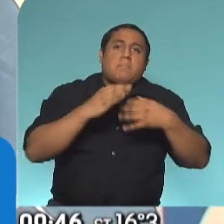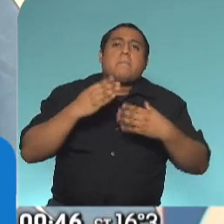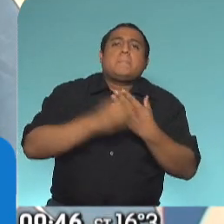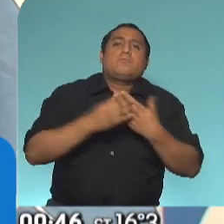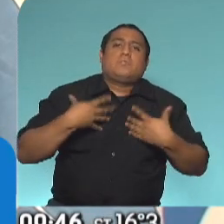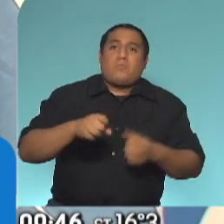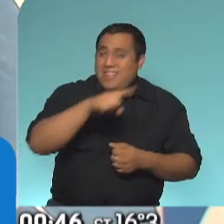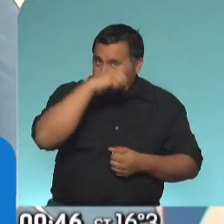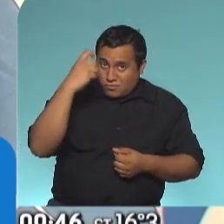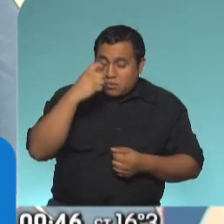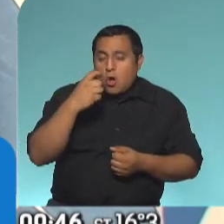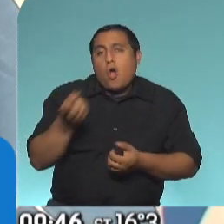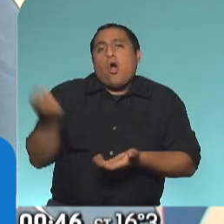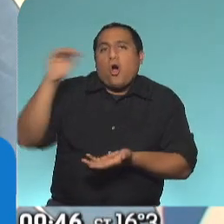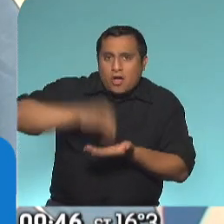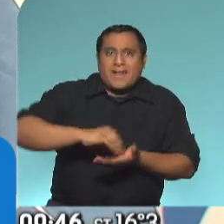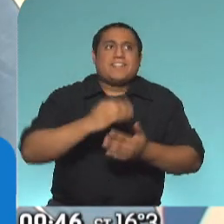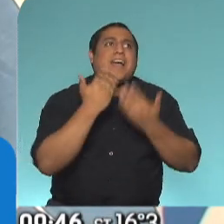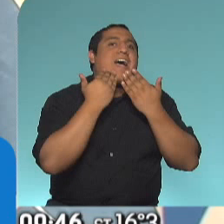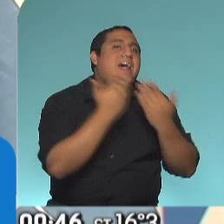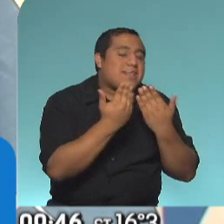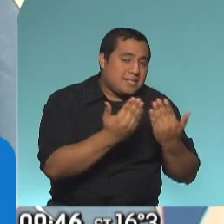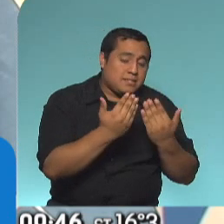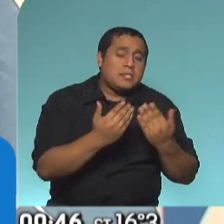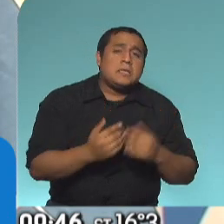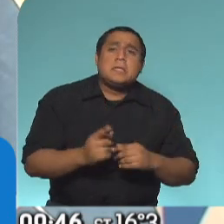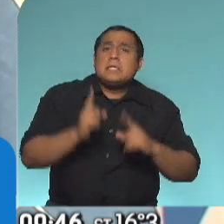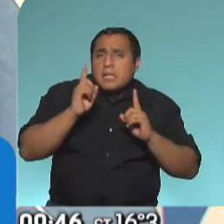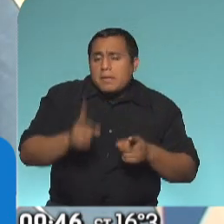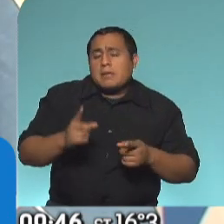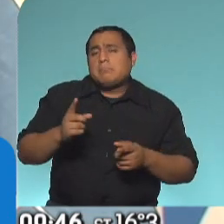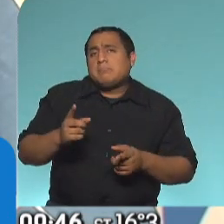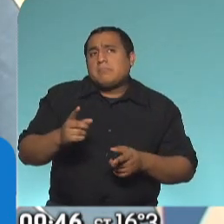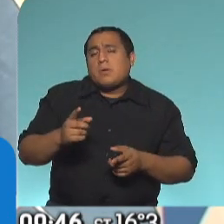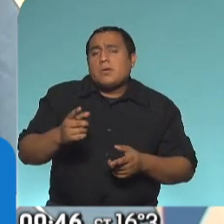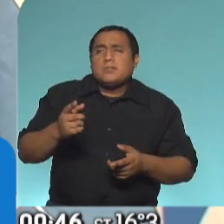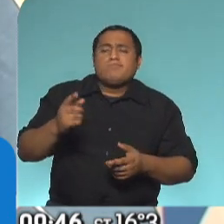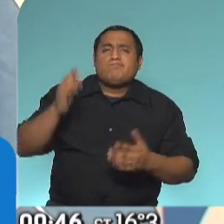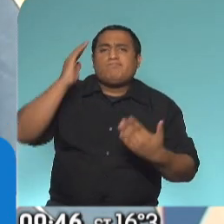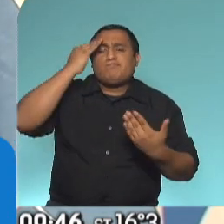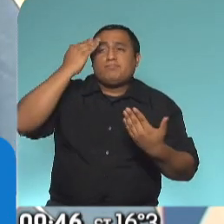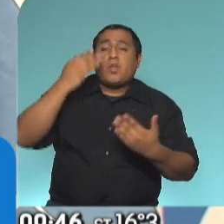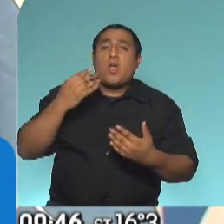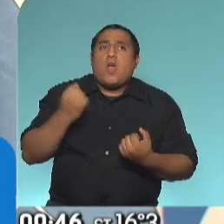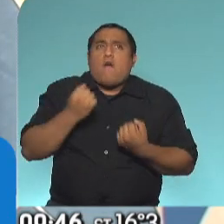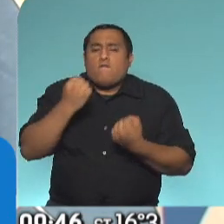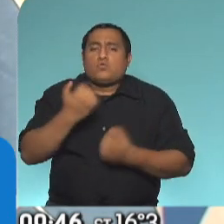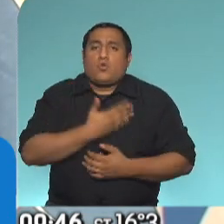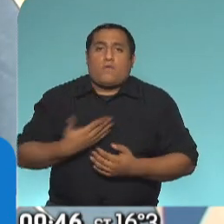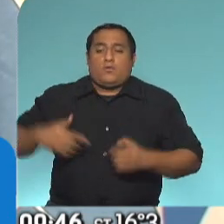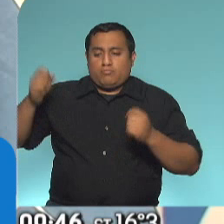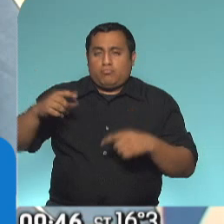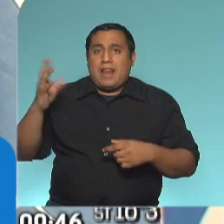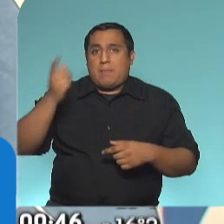Nación, que una vez más quiero agradecer, y también reconocer el enorme esfuerzo que hizo el gobierno de la provincia de La Pampa